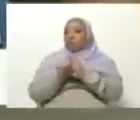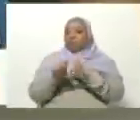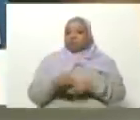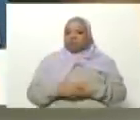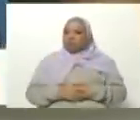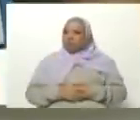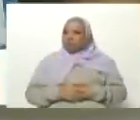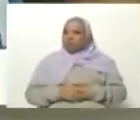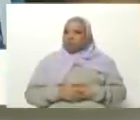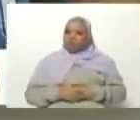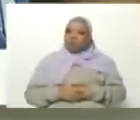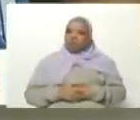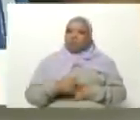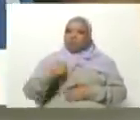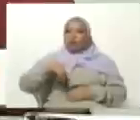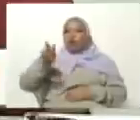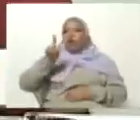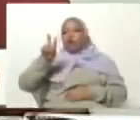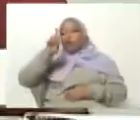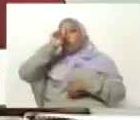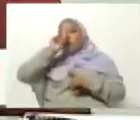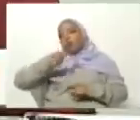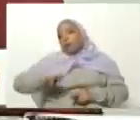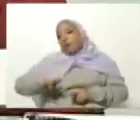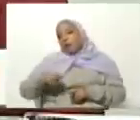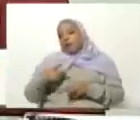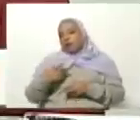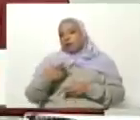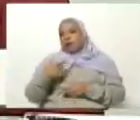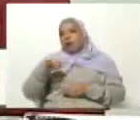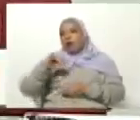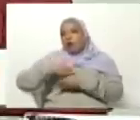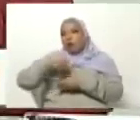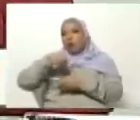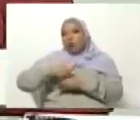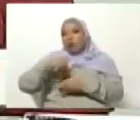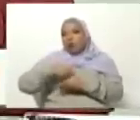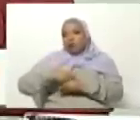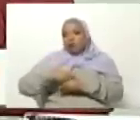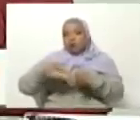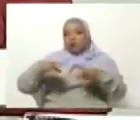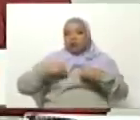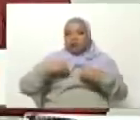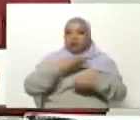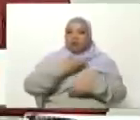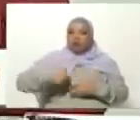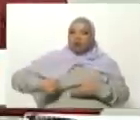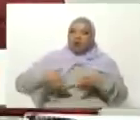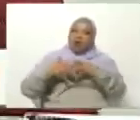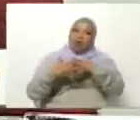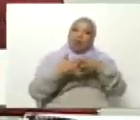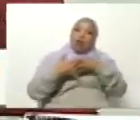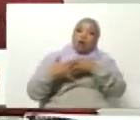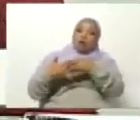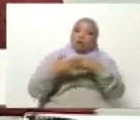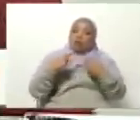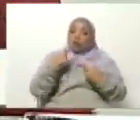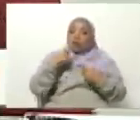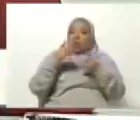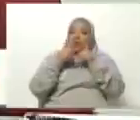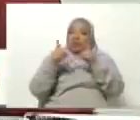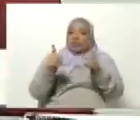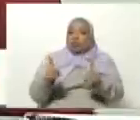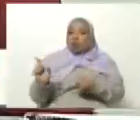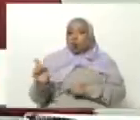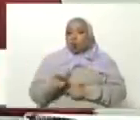establece que aquí en Venezuela se cambian presidentes es con elecciones. No se cambian presidentes porque Estados Unidos designe un mequetrefe o un